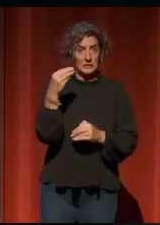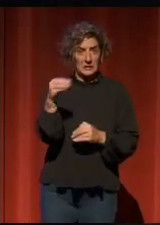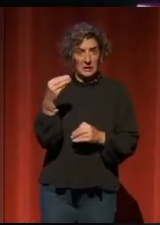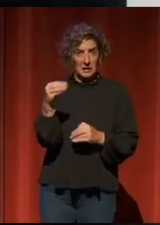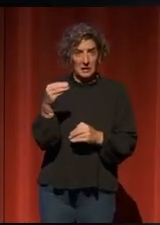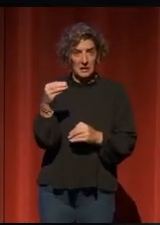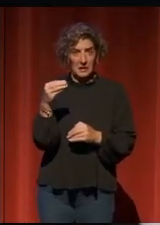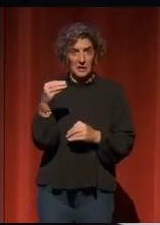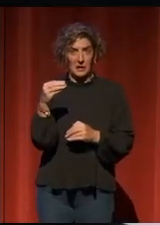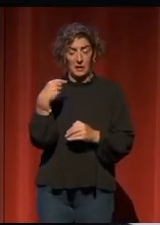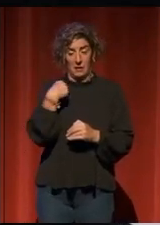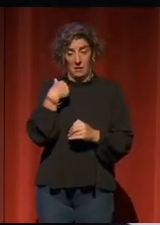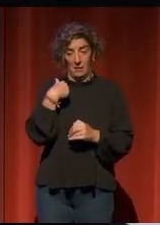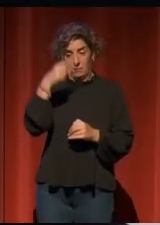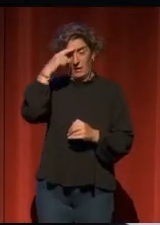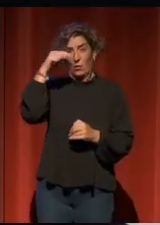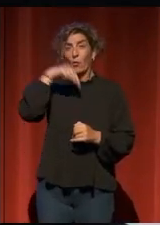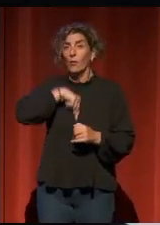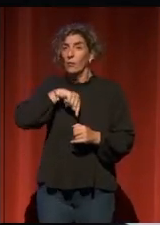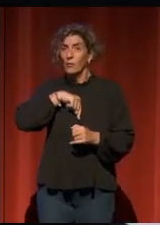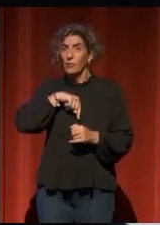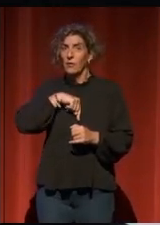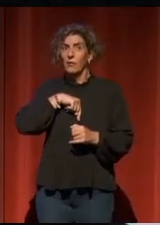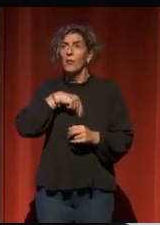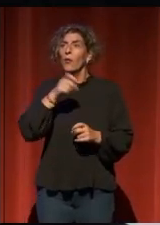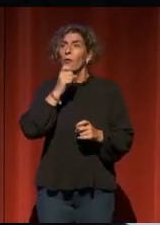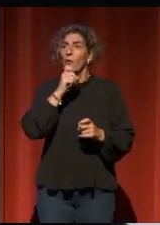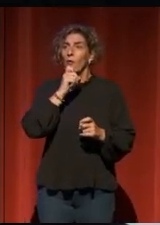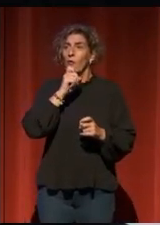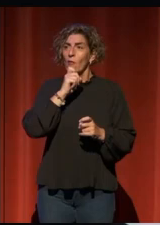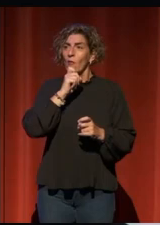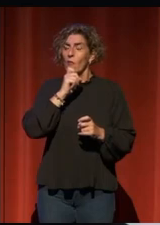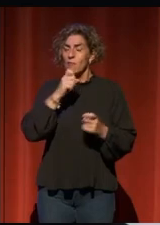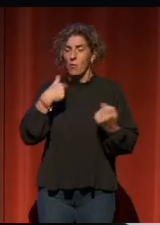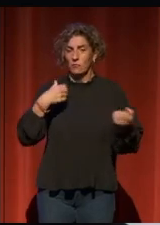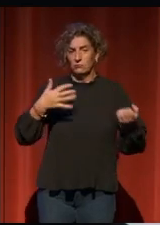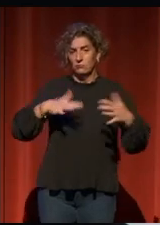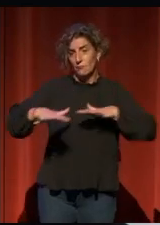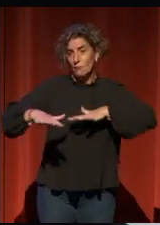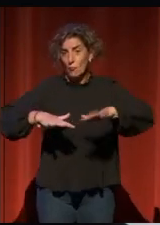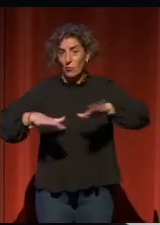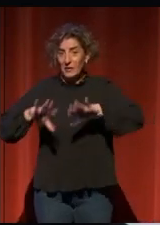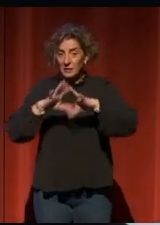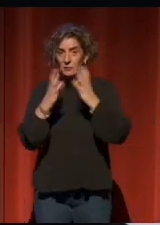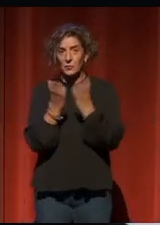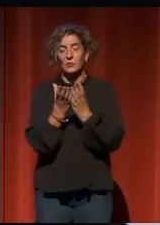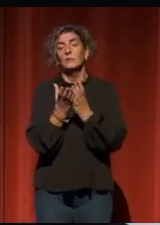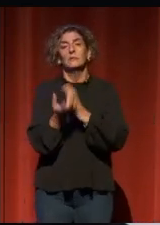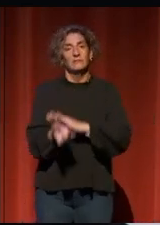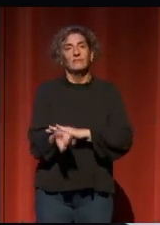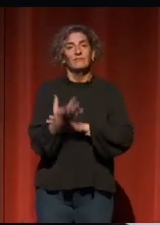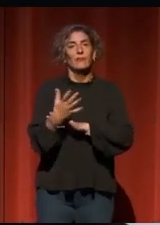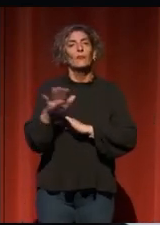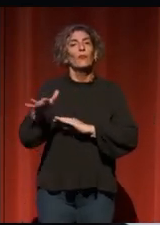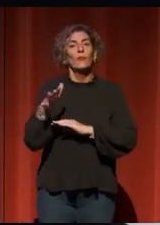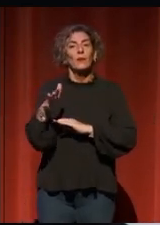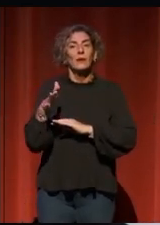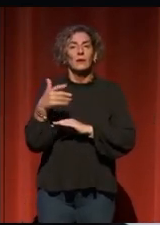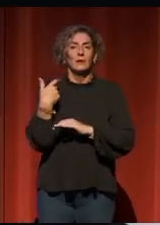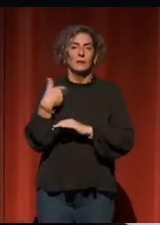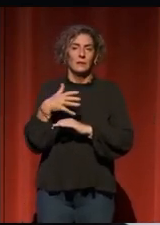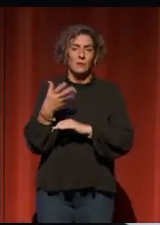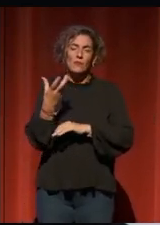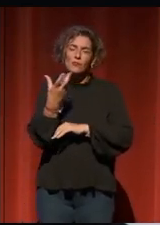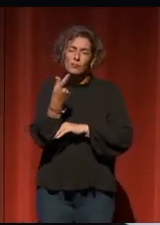mi conciencia y la manera de hacerme al mundo nacieron de las incontables